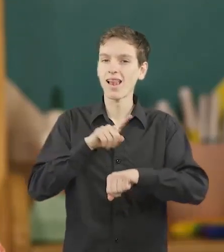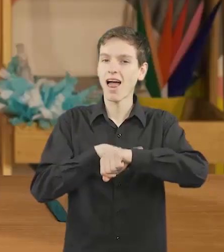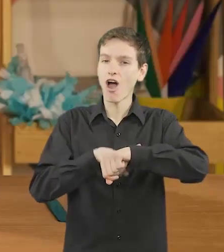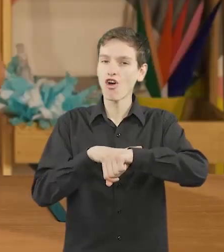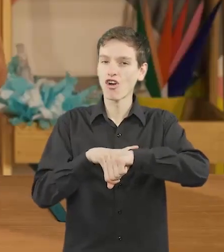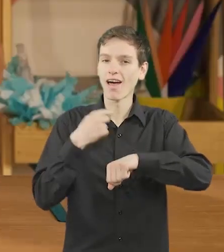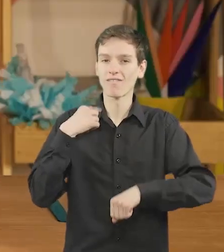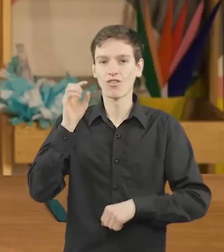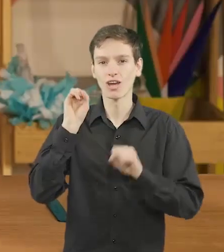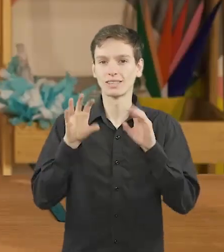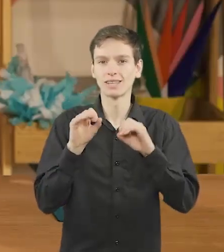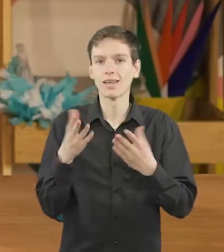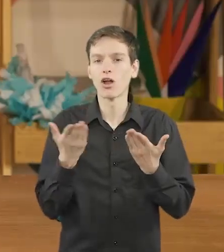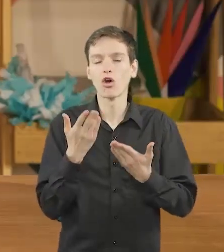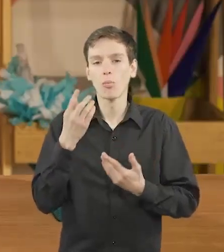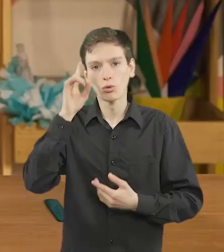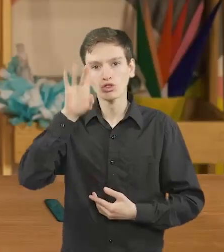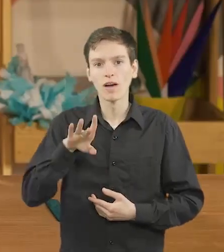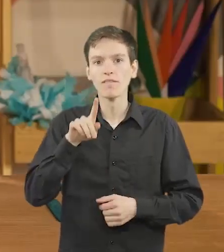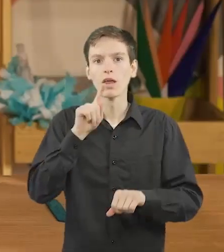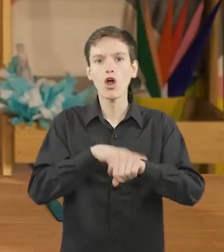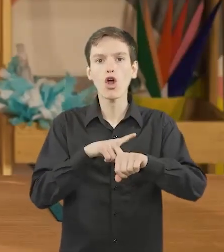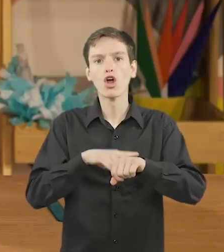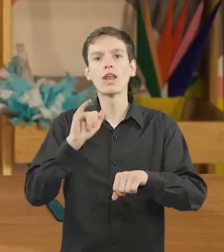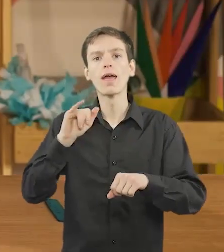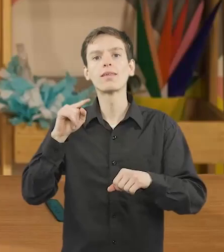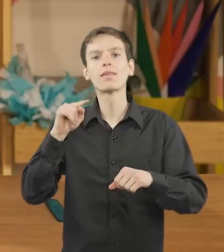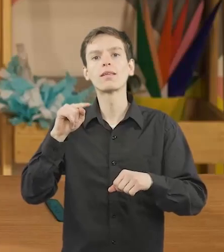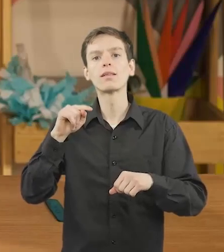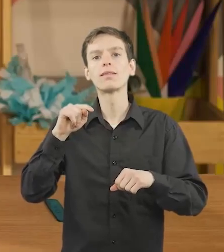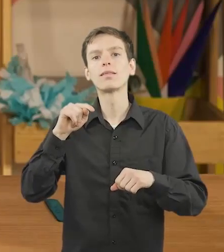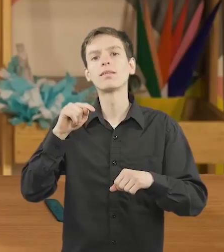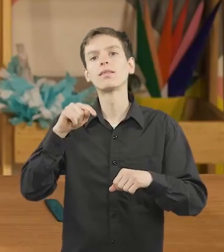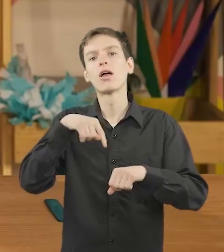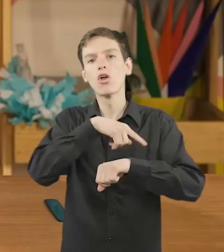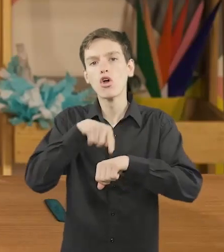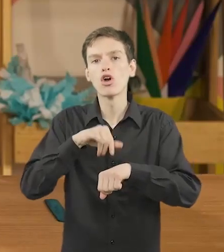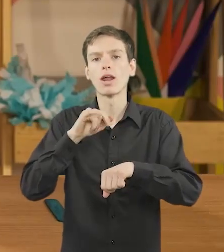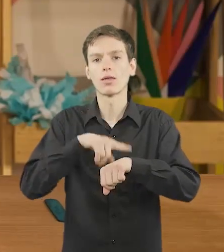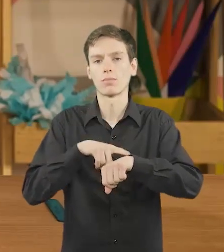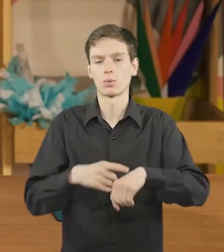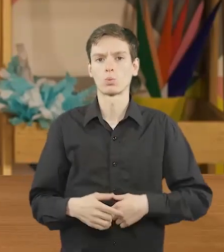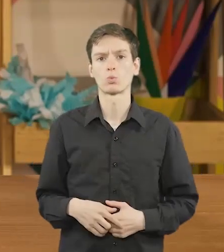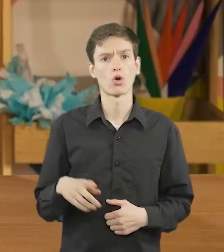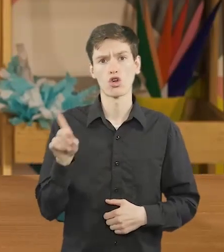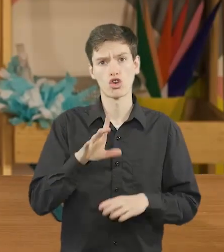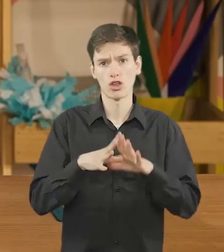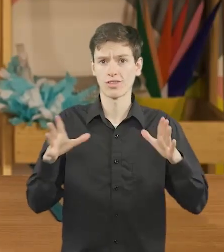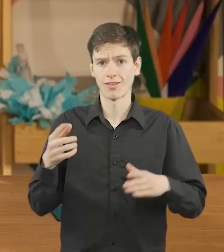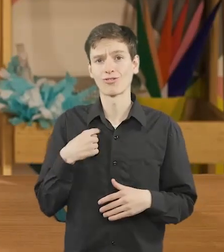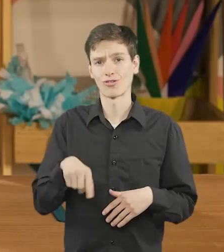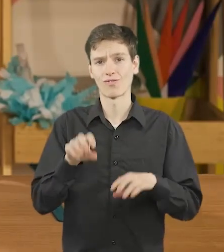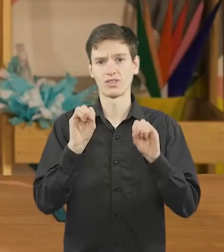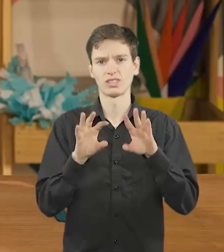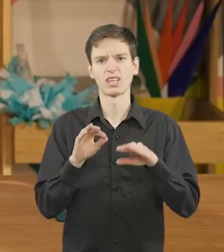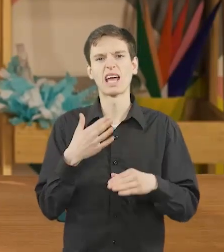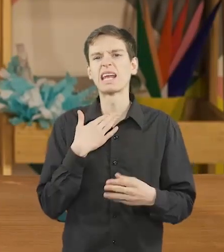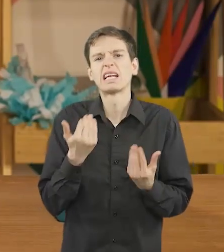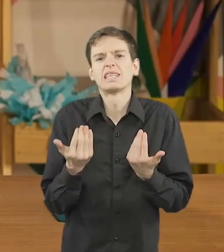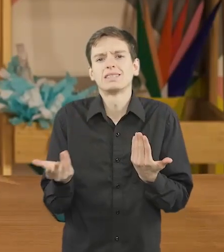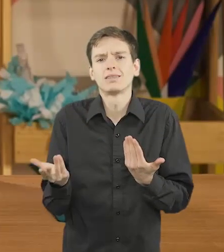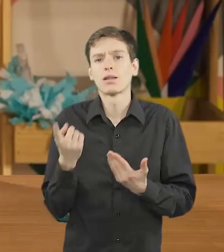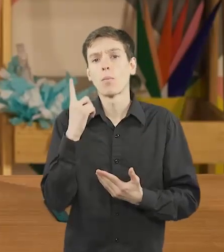Laura? Sí. Voy a enseñarte a ver la hora y los minutos. Uy, suena difícil. No tanto. Yo te voy a enseñar. ¿Y qué